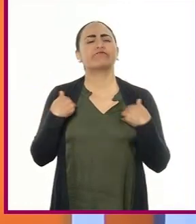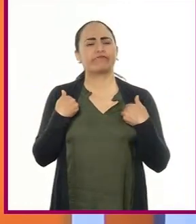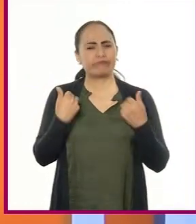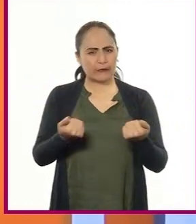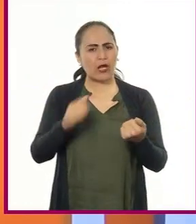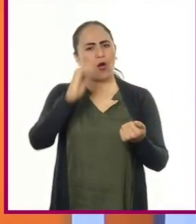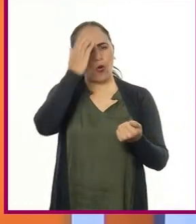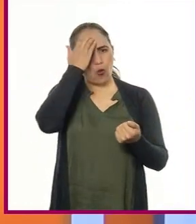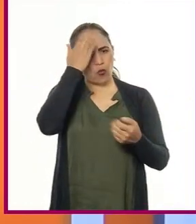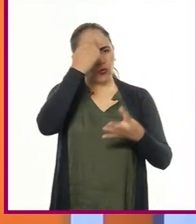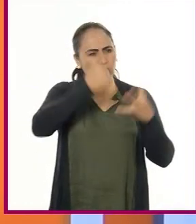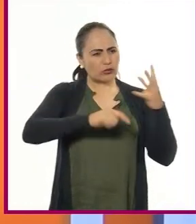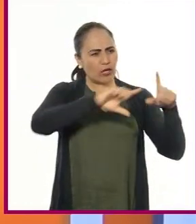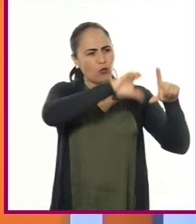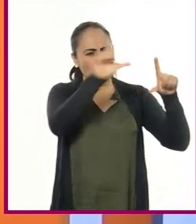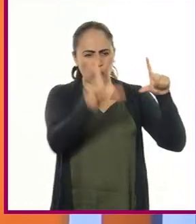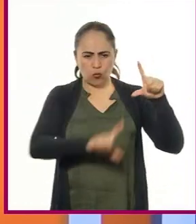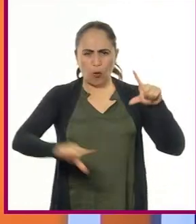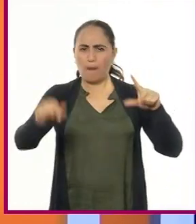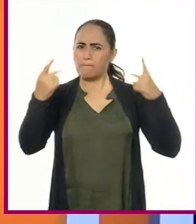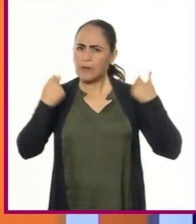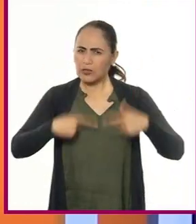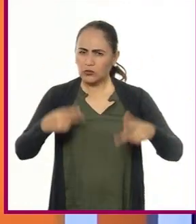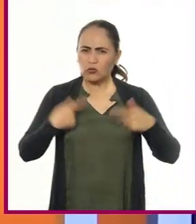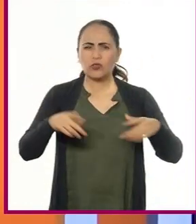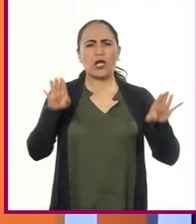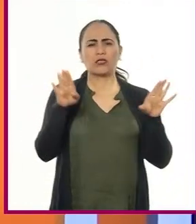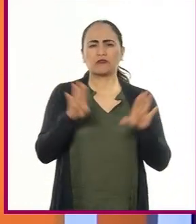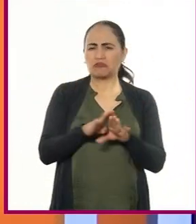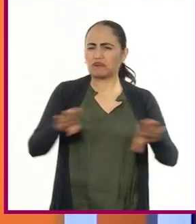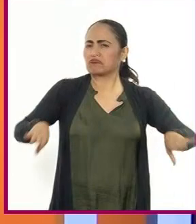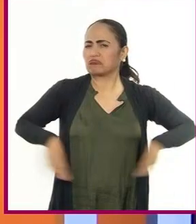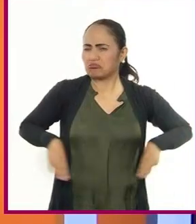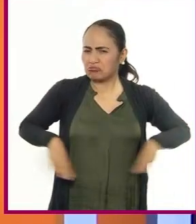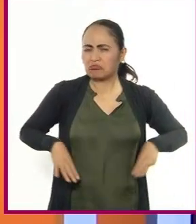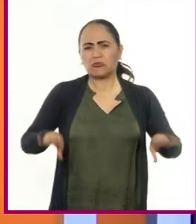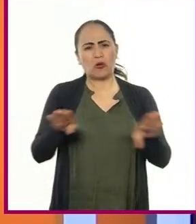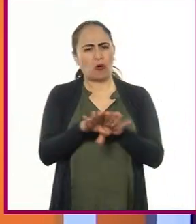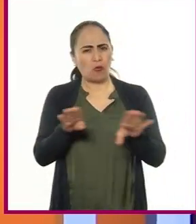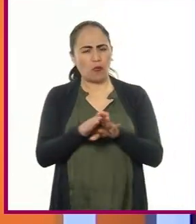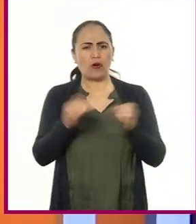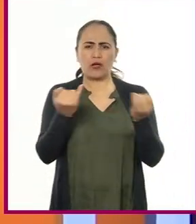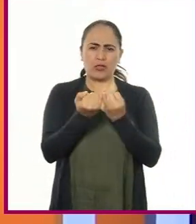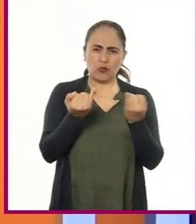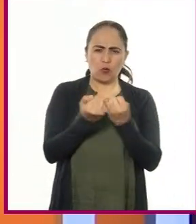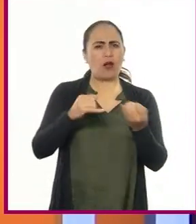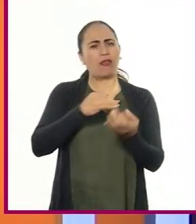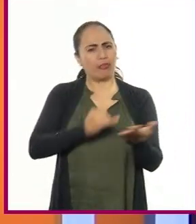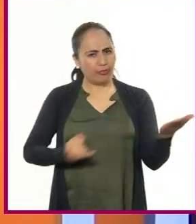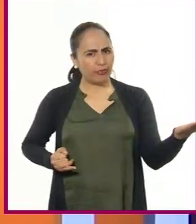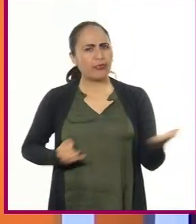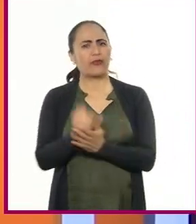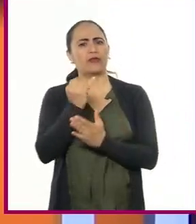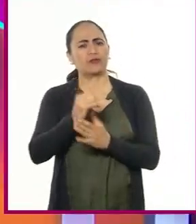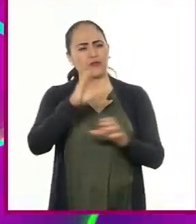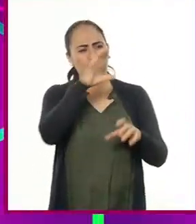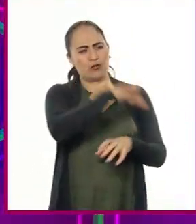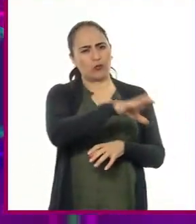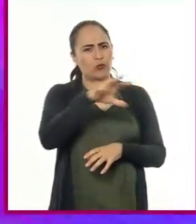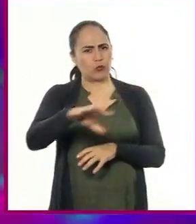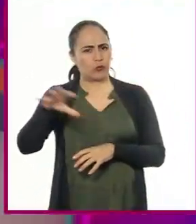las características del país y ayudar en la toma de decisiones desde el espacio geográfico donde suceden los